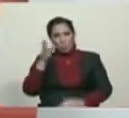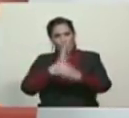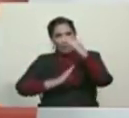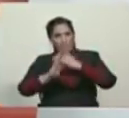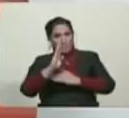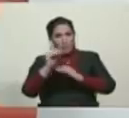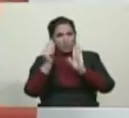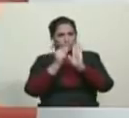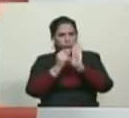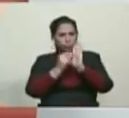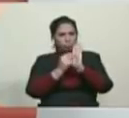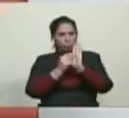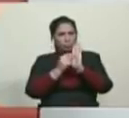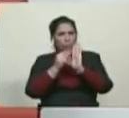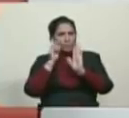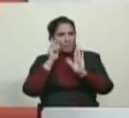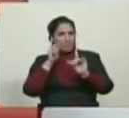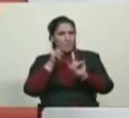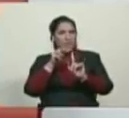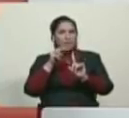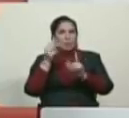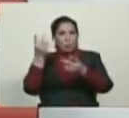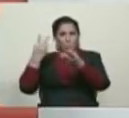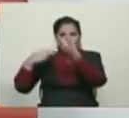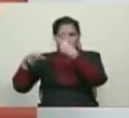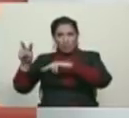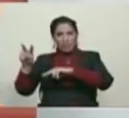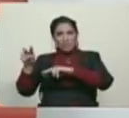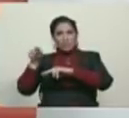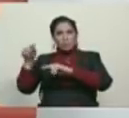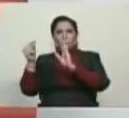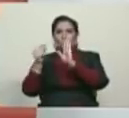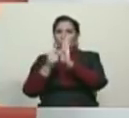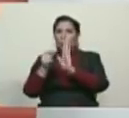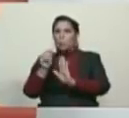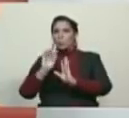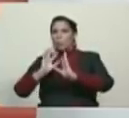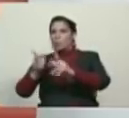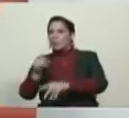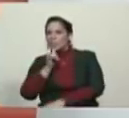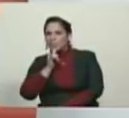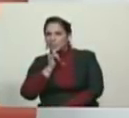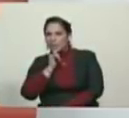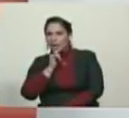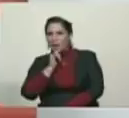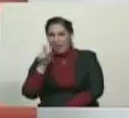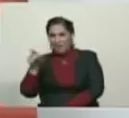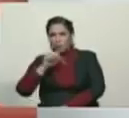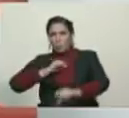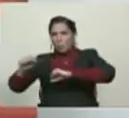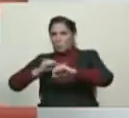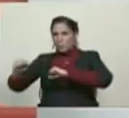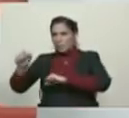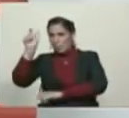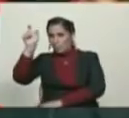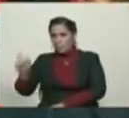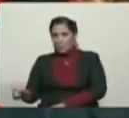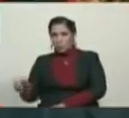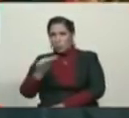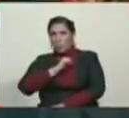eso contradice su versión oficial, que fue Nicolás el que lo mandó. Nada, fue una acción personal, una acción